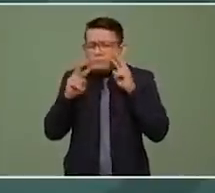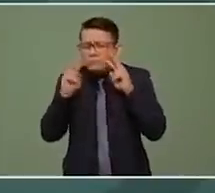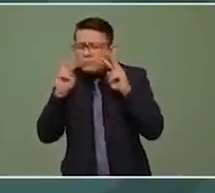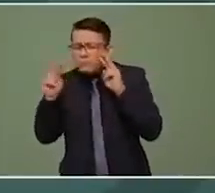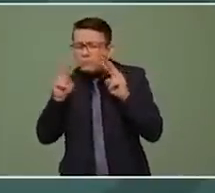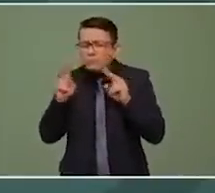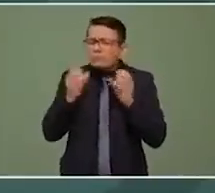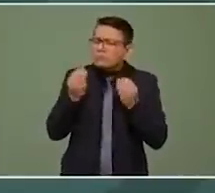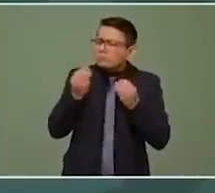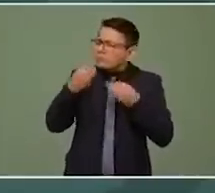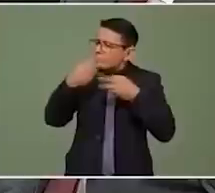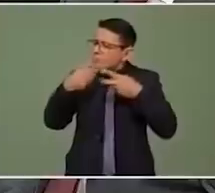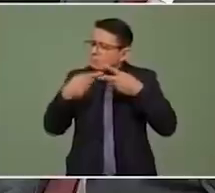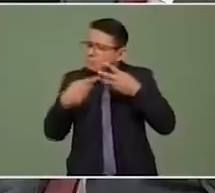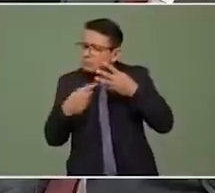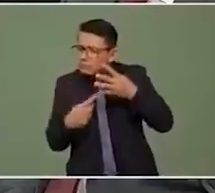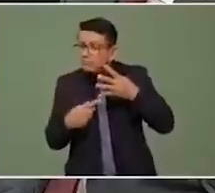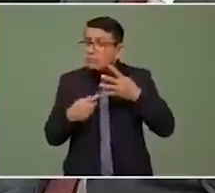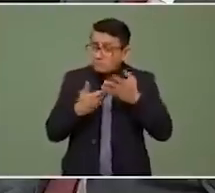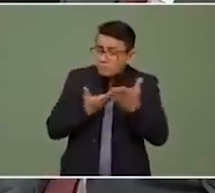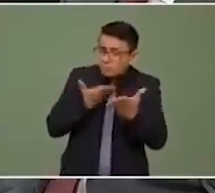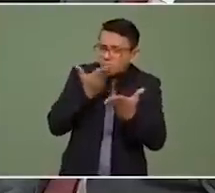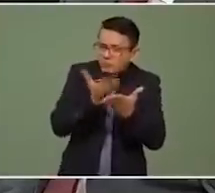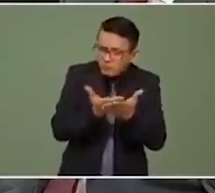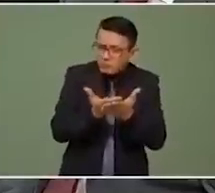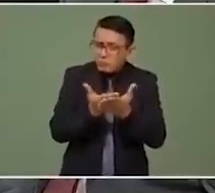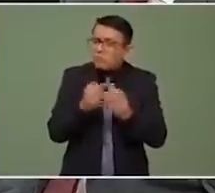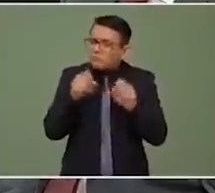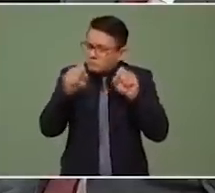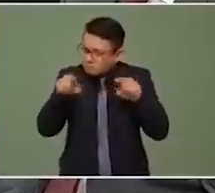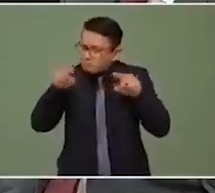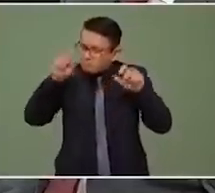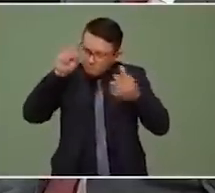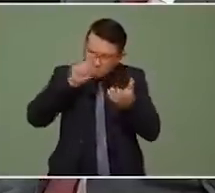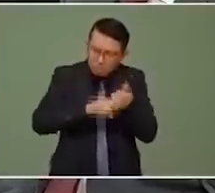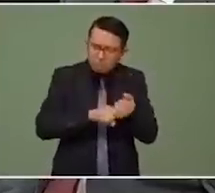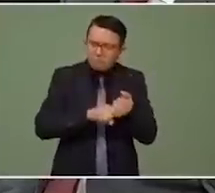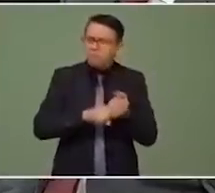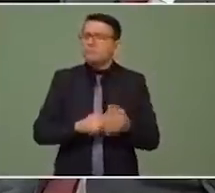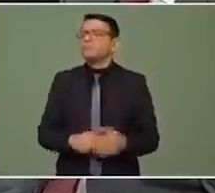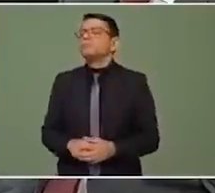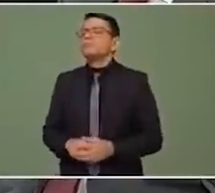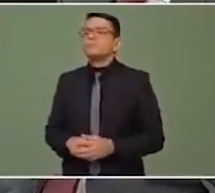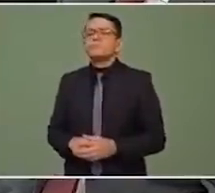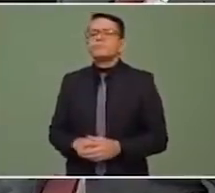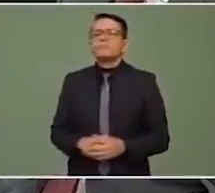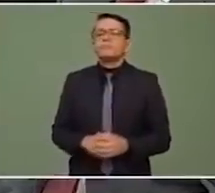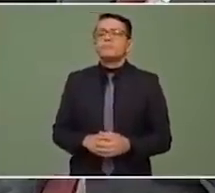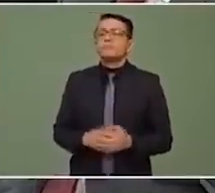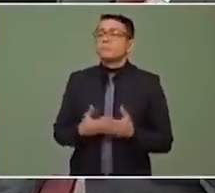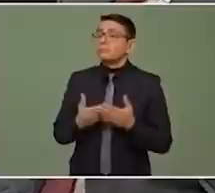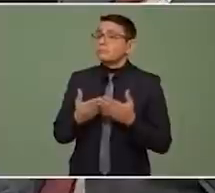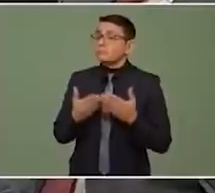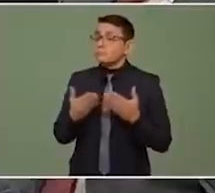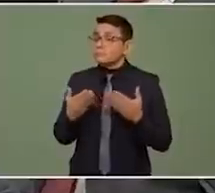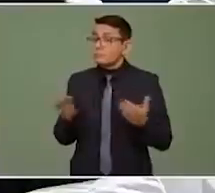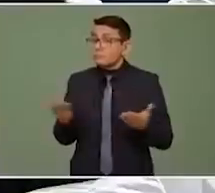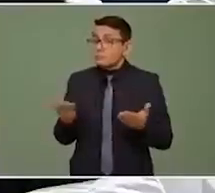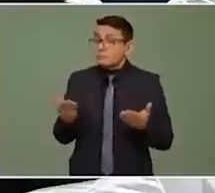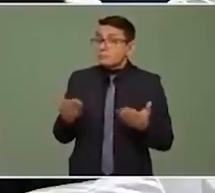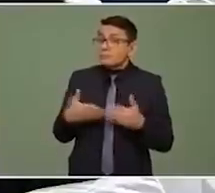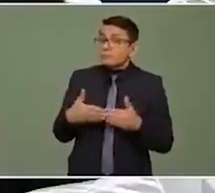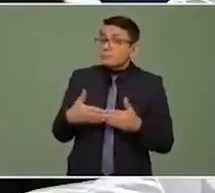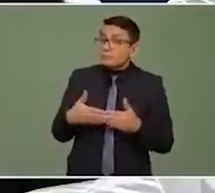mucho en este sentido y hasta la autorización para que se tenga